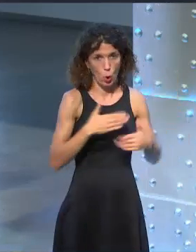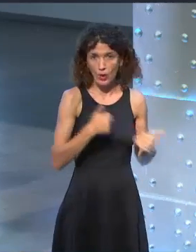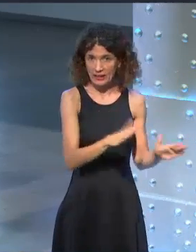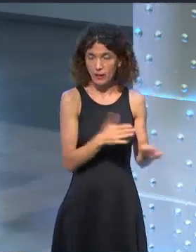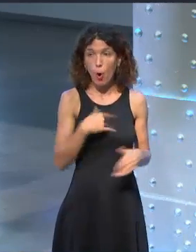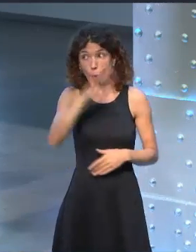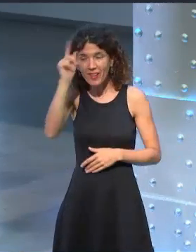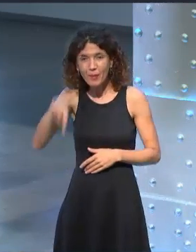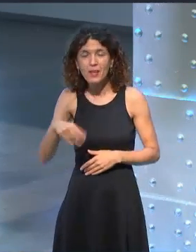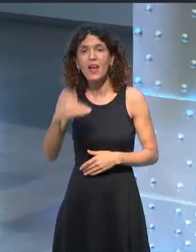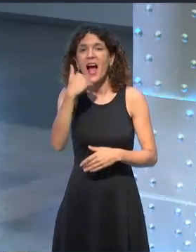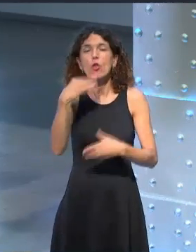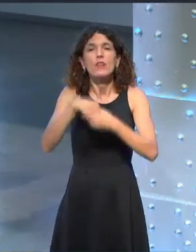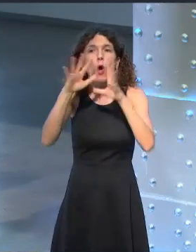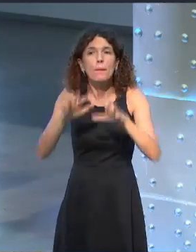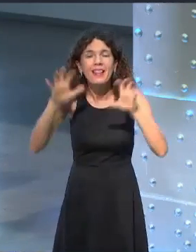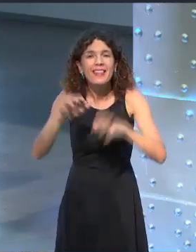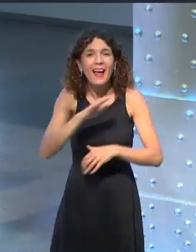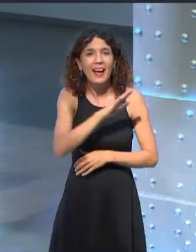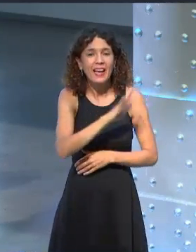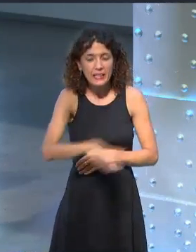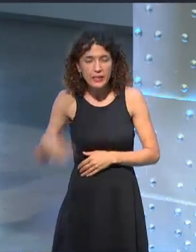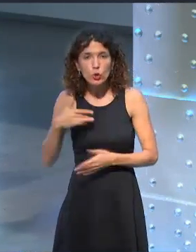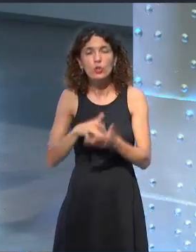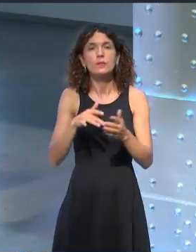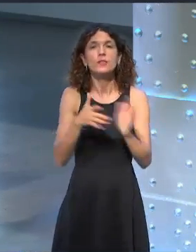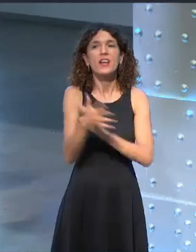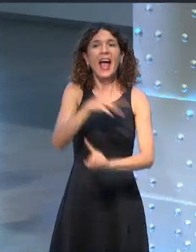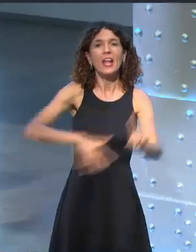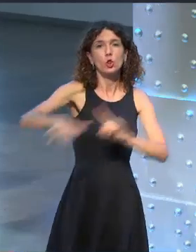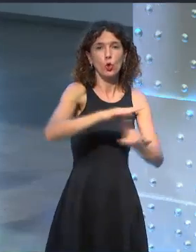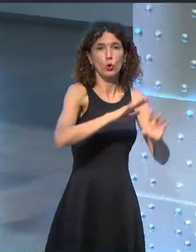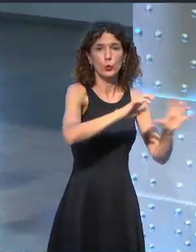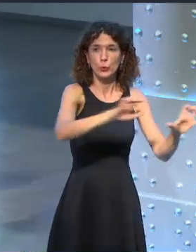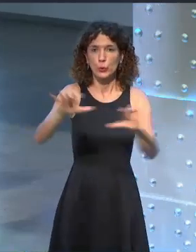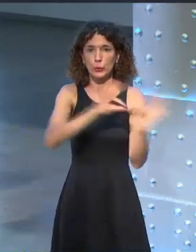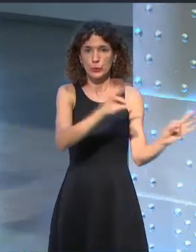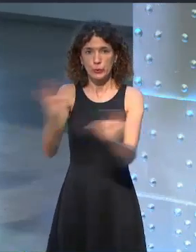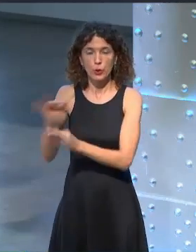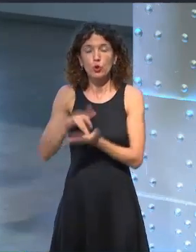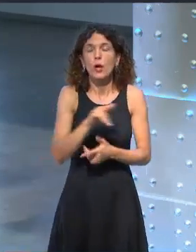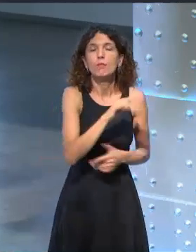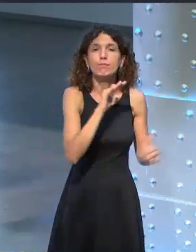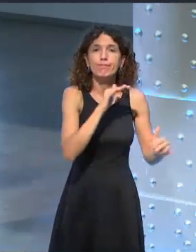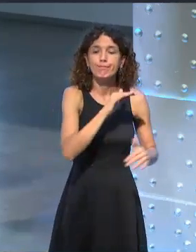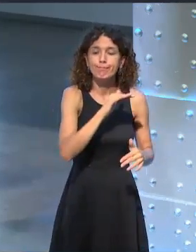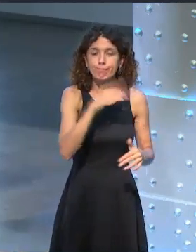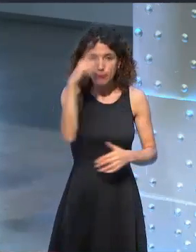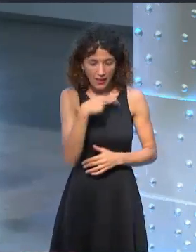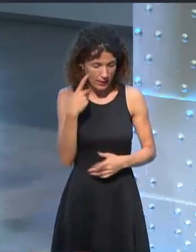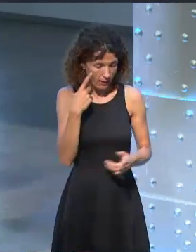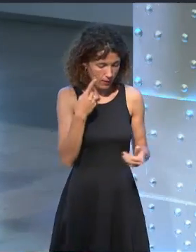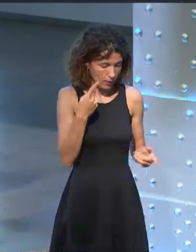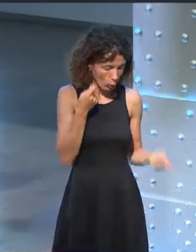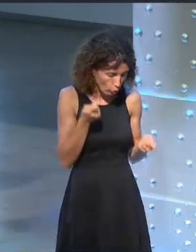están olvidando también una parte del aprendizaje del niño, que es el entorno, porque los padres en ese momento de la infancia no están controlando